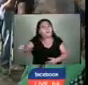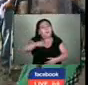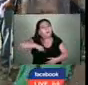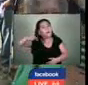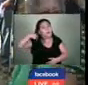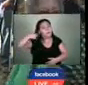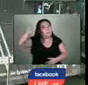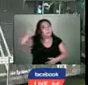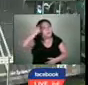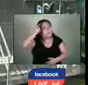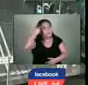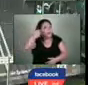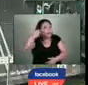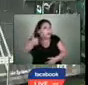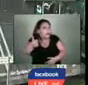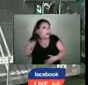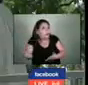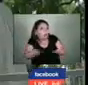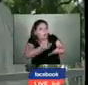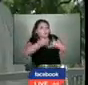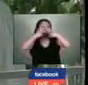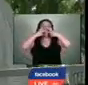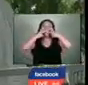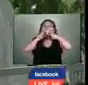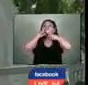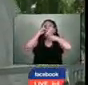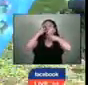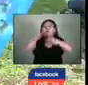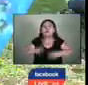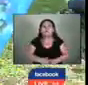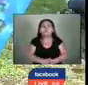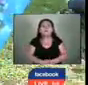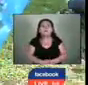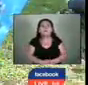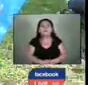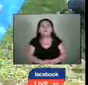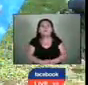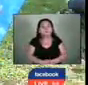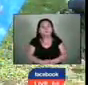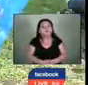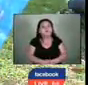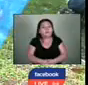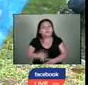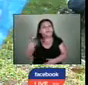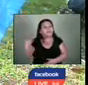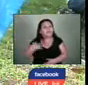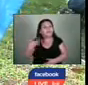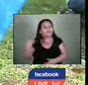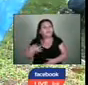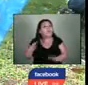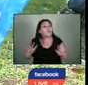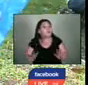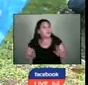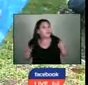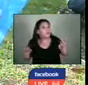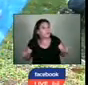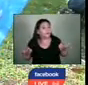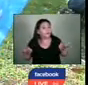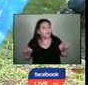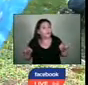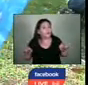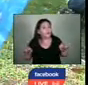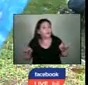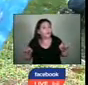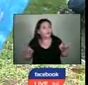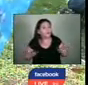una responsabilidad participar de los monitoreos y redoblar las medidas de bioseguridad. Es necesario, ¿verdad? Porque realmente pues